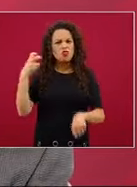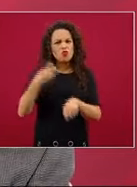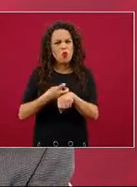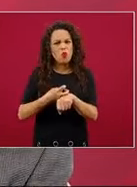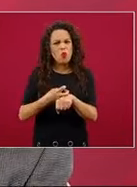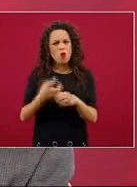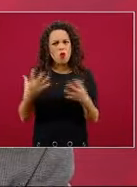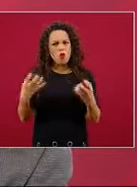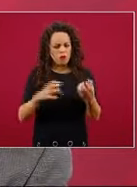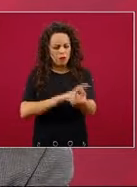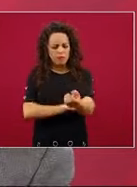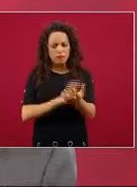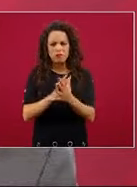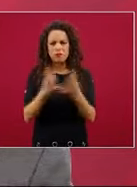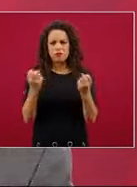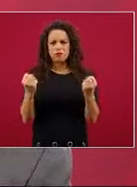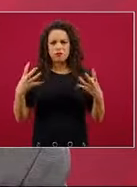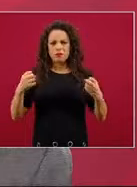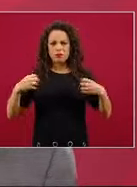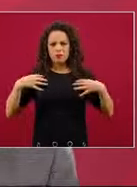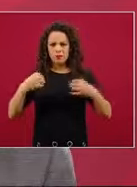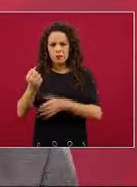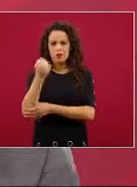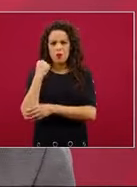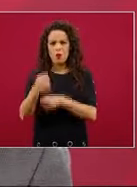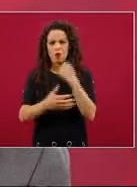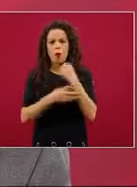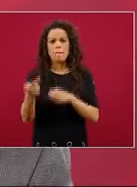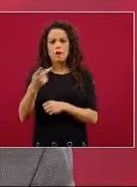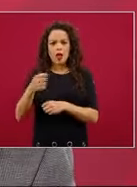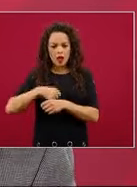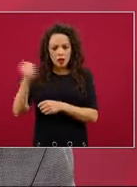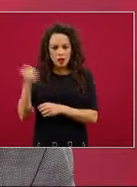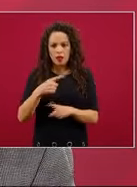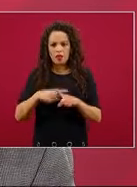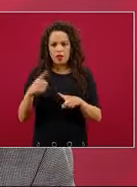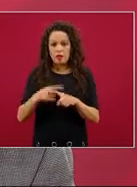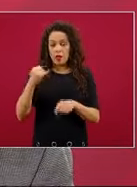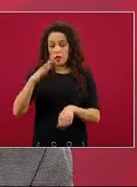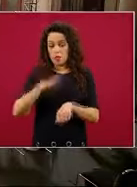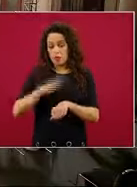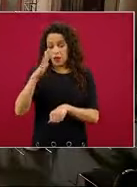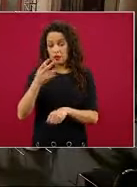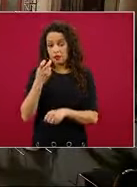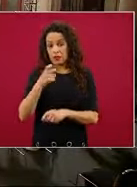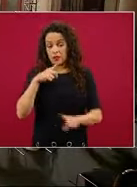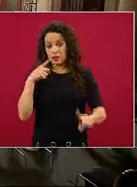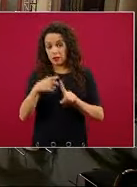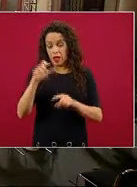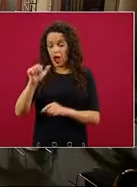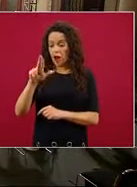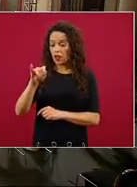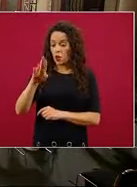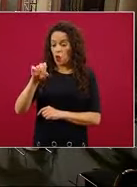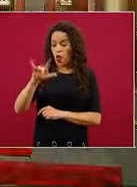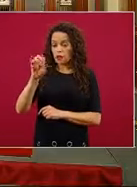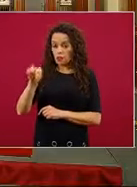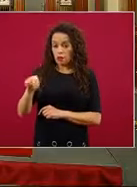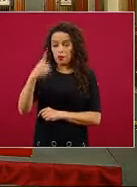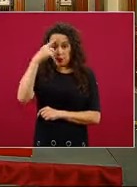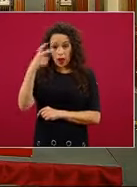los ligamentos que están en las articulaciones, principalmente las articulaciones mayores. Y recuperarse de la anquilosis